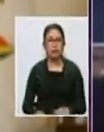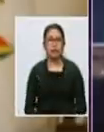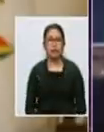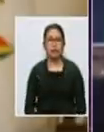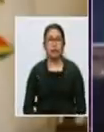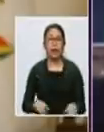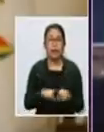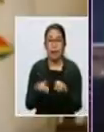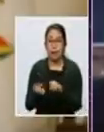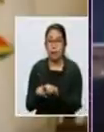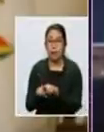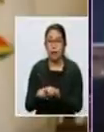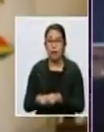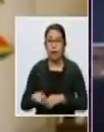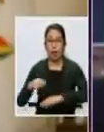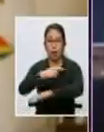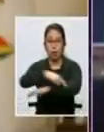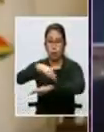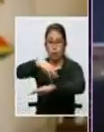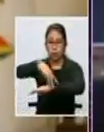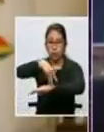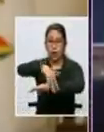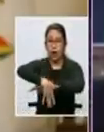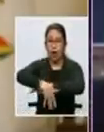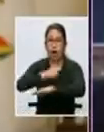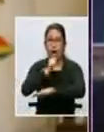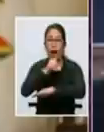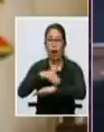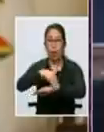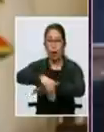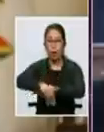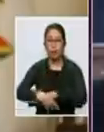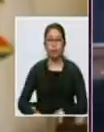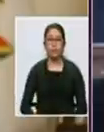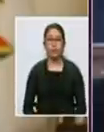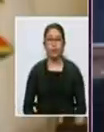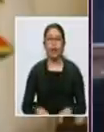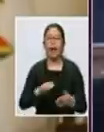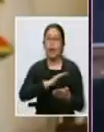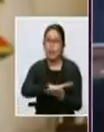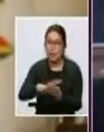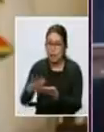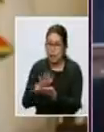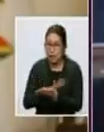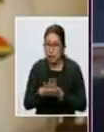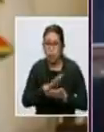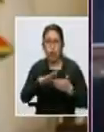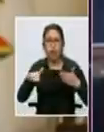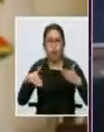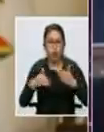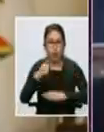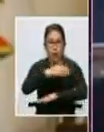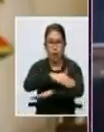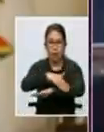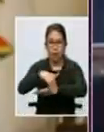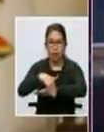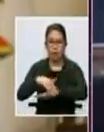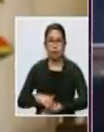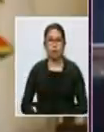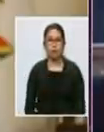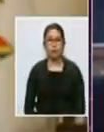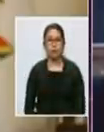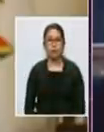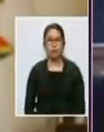decía, los ha convocado a trabajar de manera conjunta, de manera coordinada, y por supuesto sobre la base del pliego